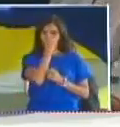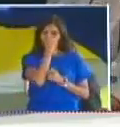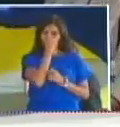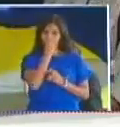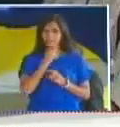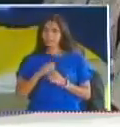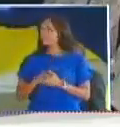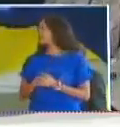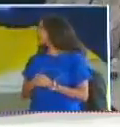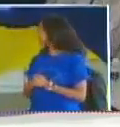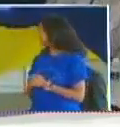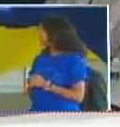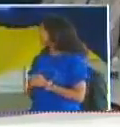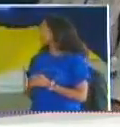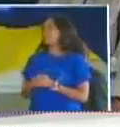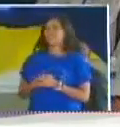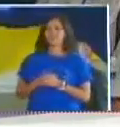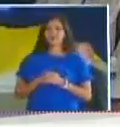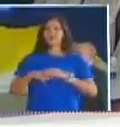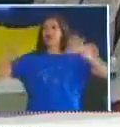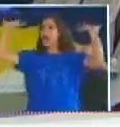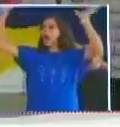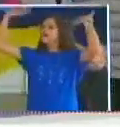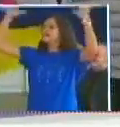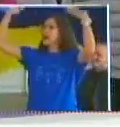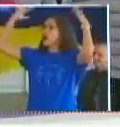Asamblea Nacional Constituyente.